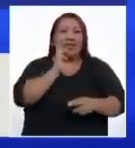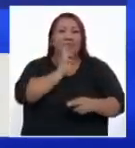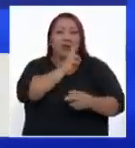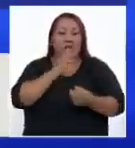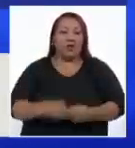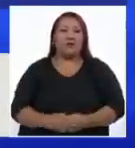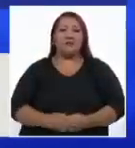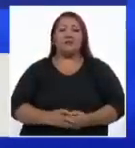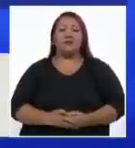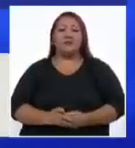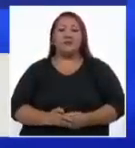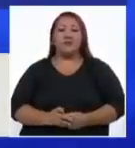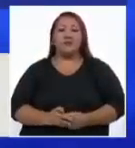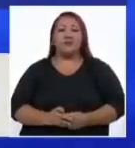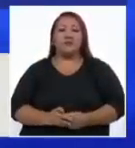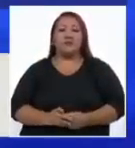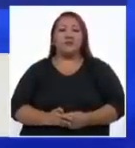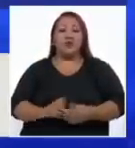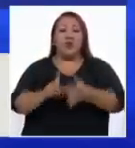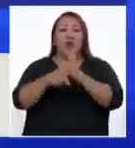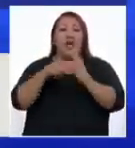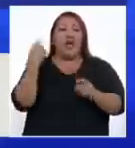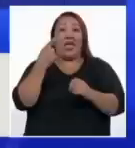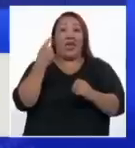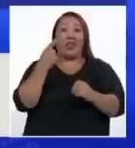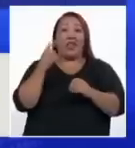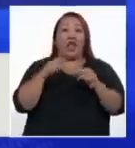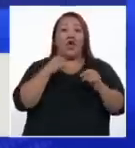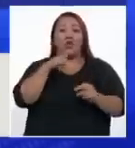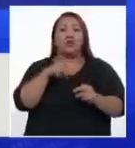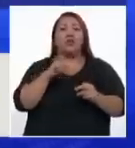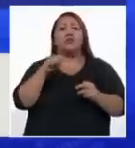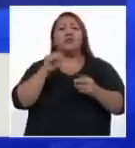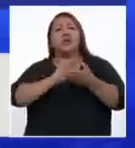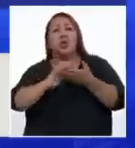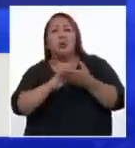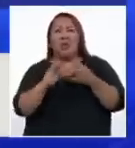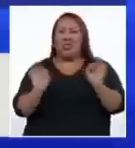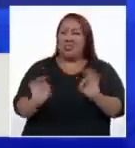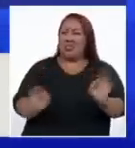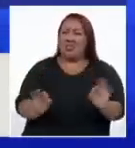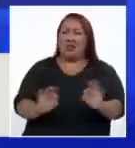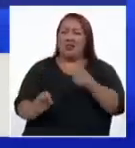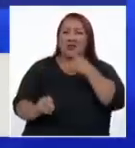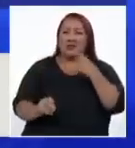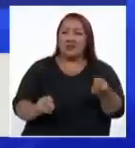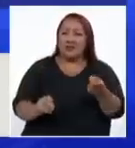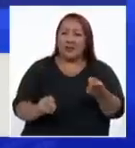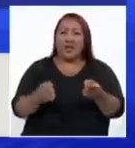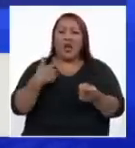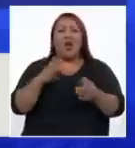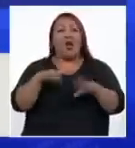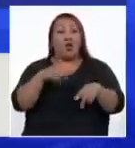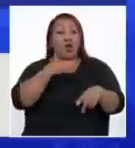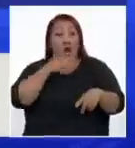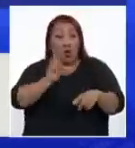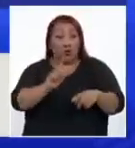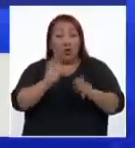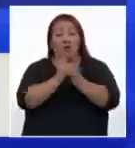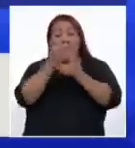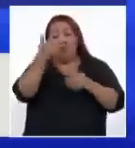Relata el denunciante que luego el gerente del local, lejos de reconocer su falta de estacionar su vehículo en una zona restringida, le dijo que si no le